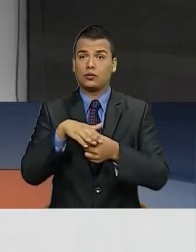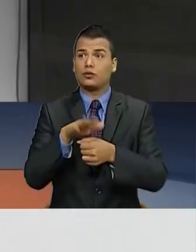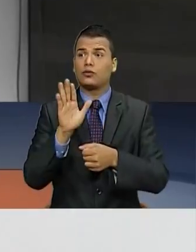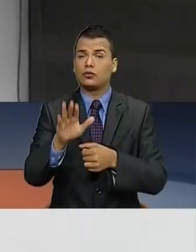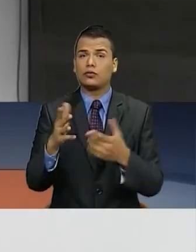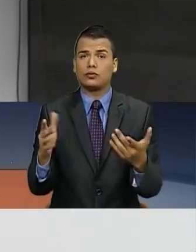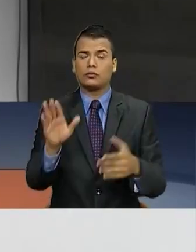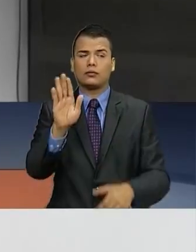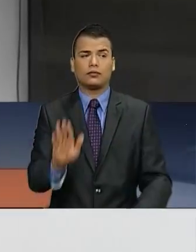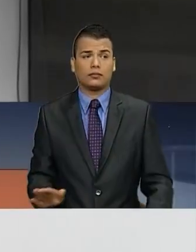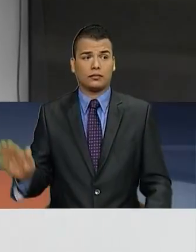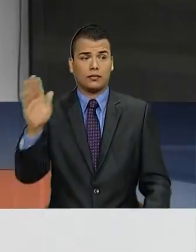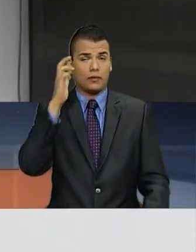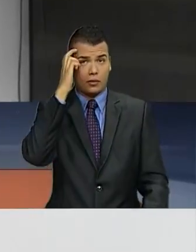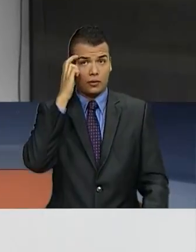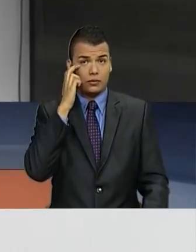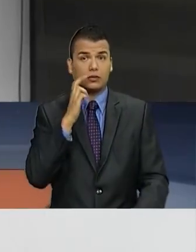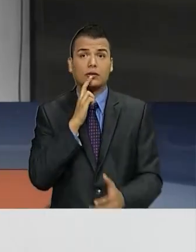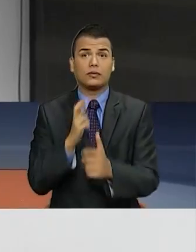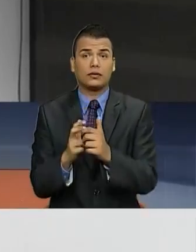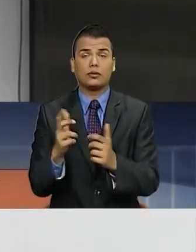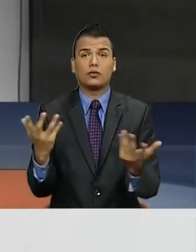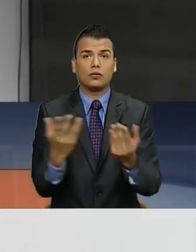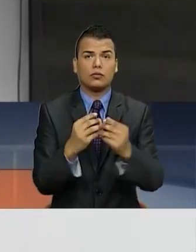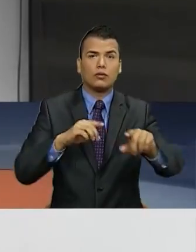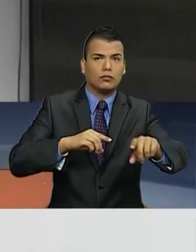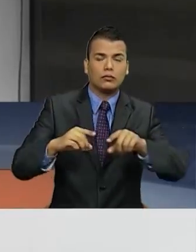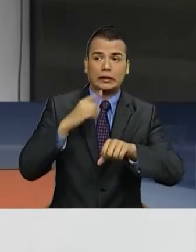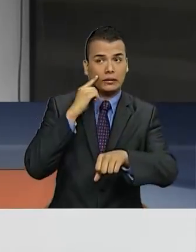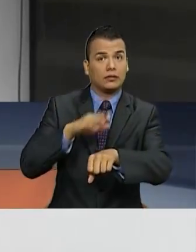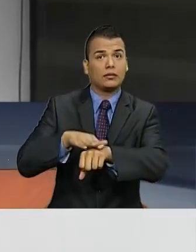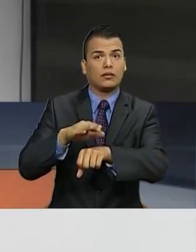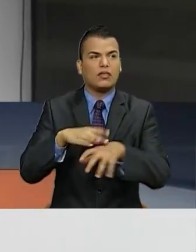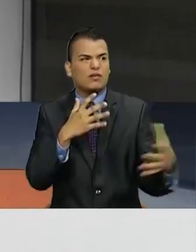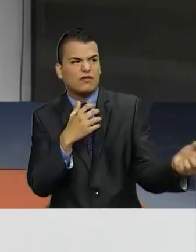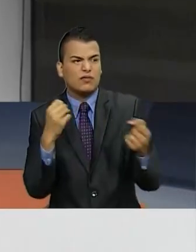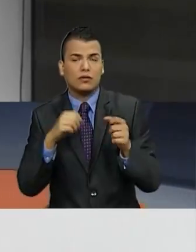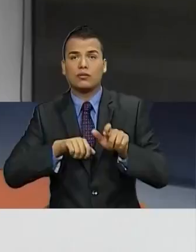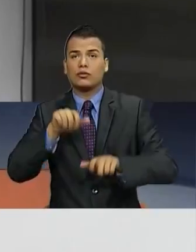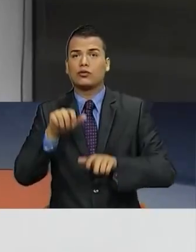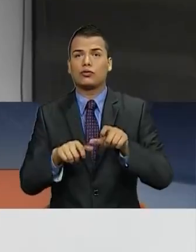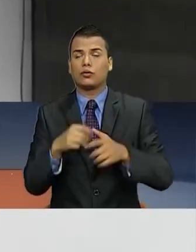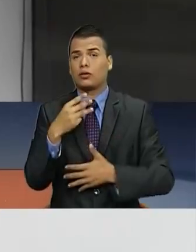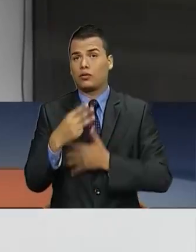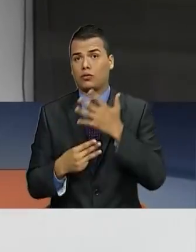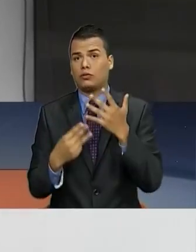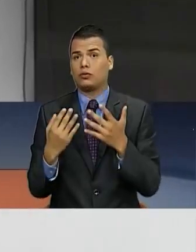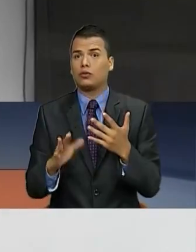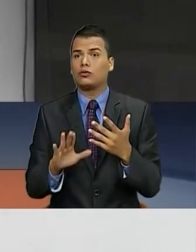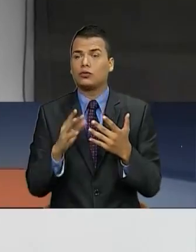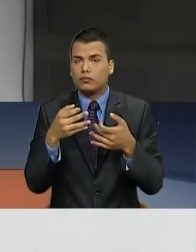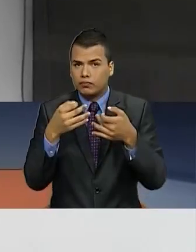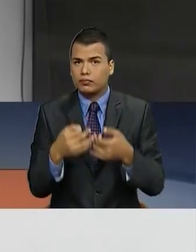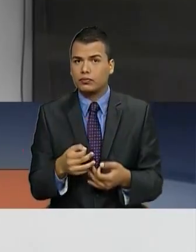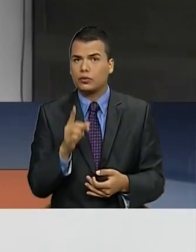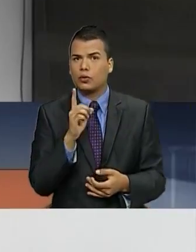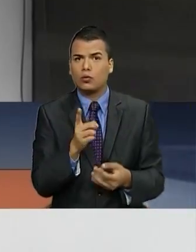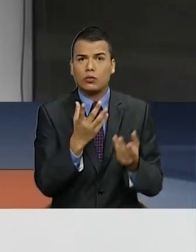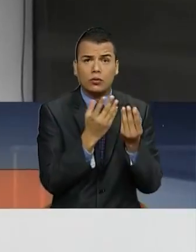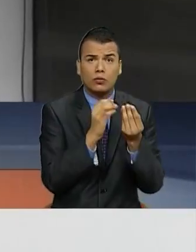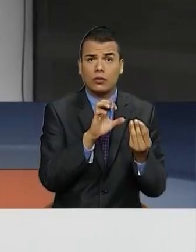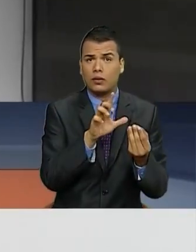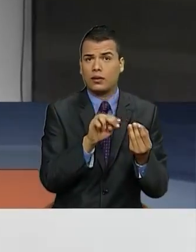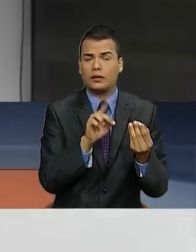vive en el departamento del Chocó es complicada. Ya las autoridades han confirmado el secuestro de estas 8 personas. Todavía no se ha determinado si es por parte del